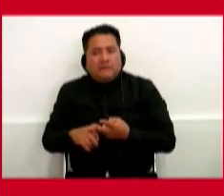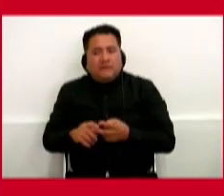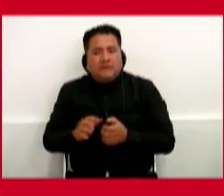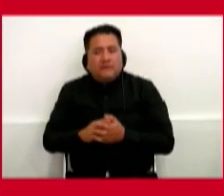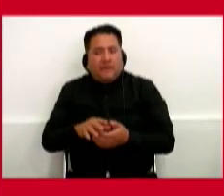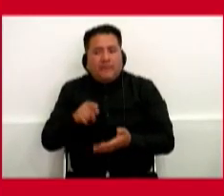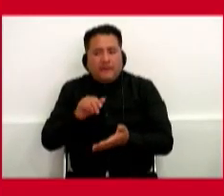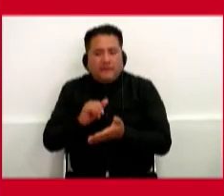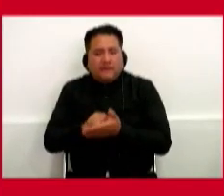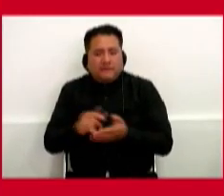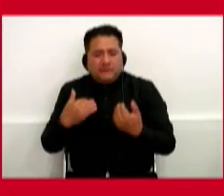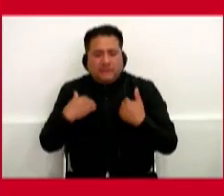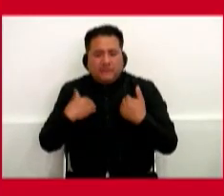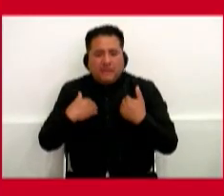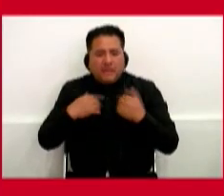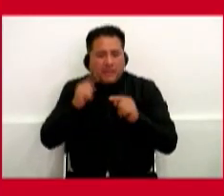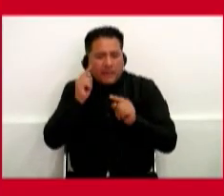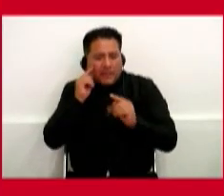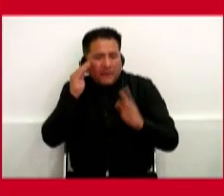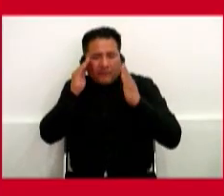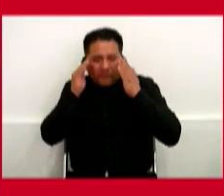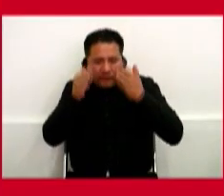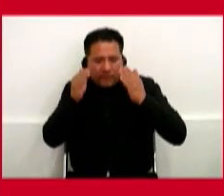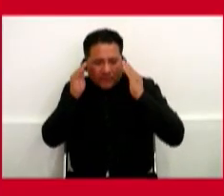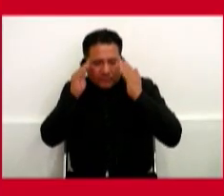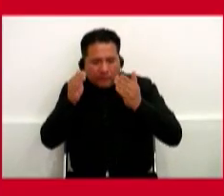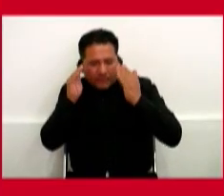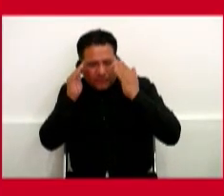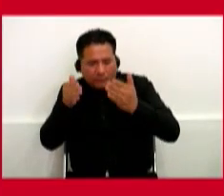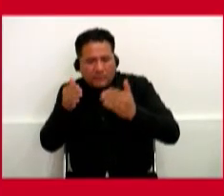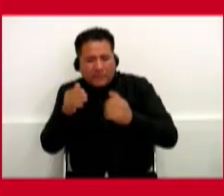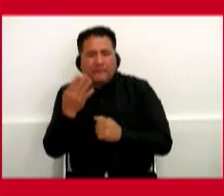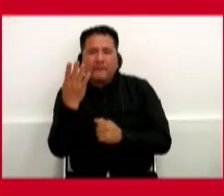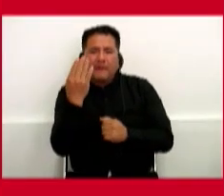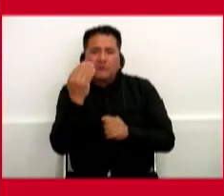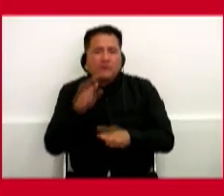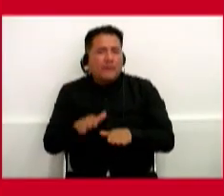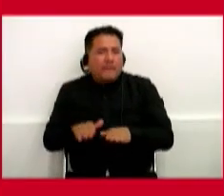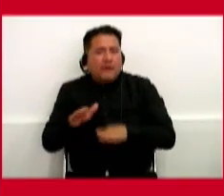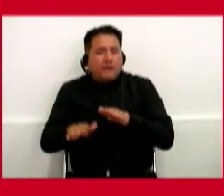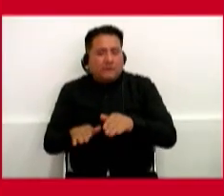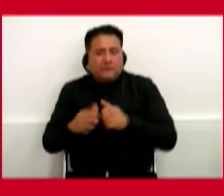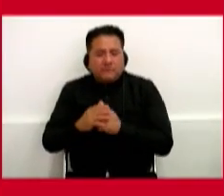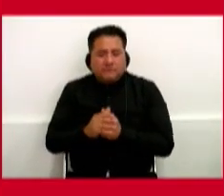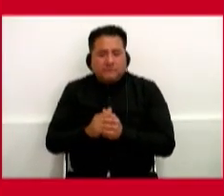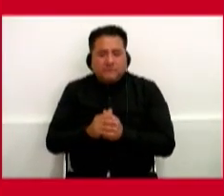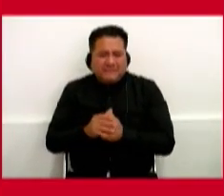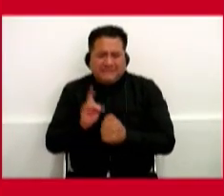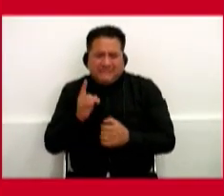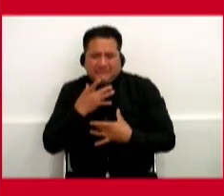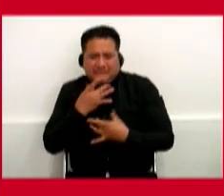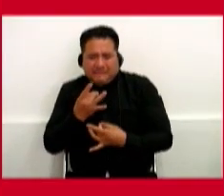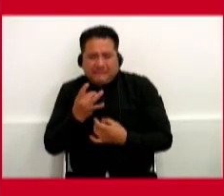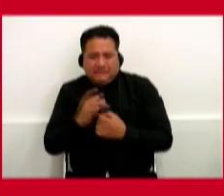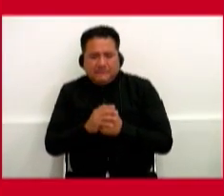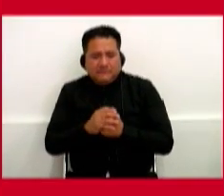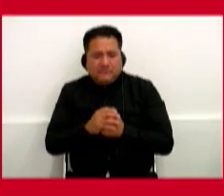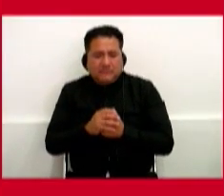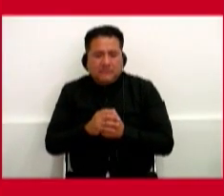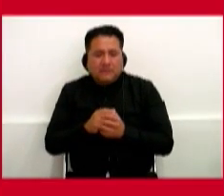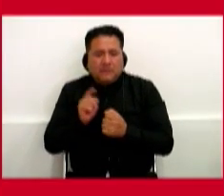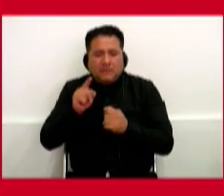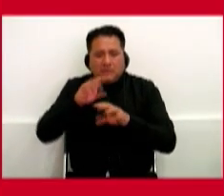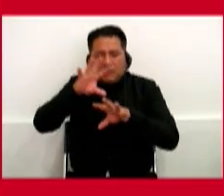se plantea este enfoque de 14 pasos en el que lo interesante aquí es que se ha incluido